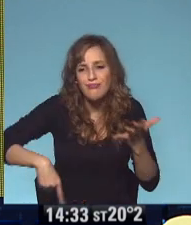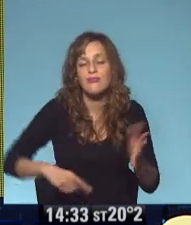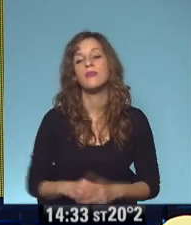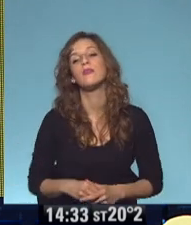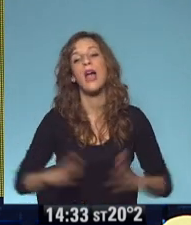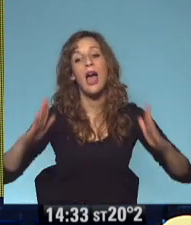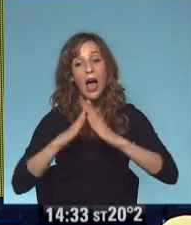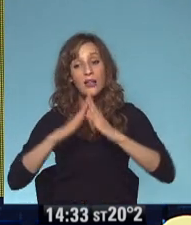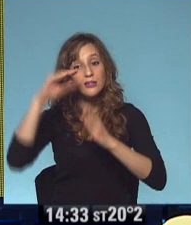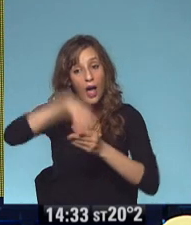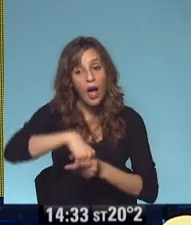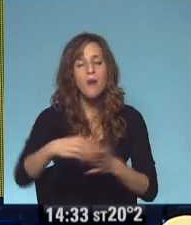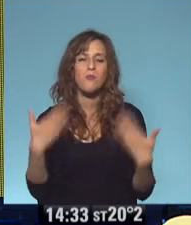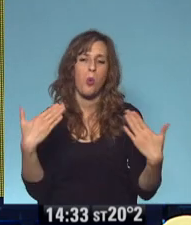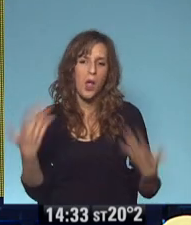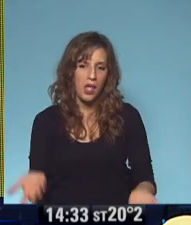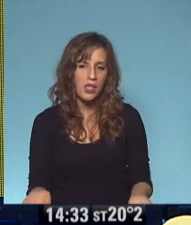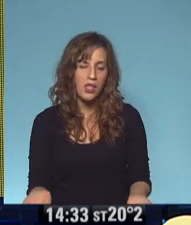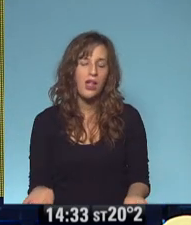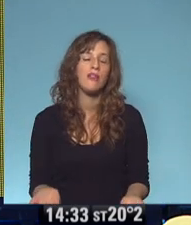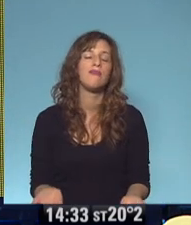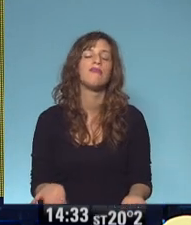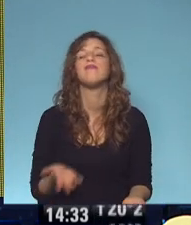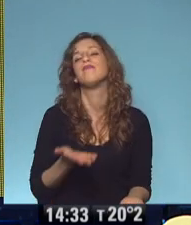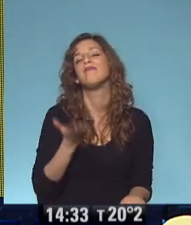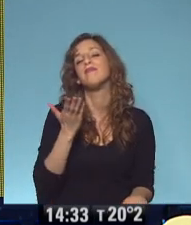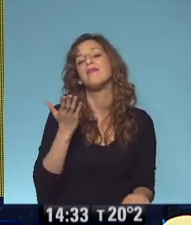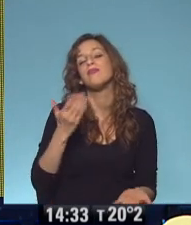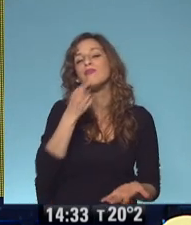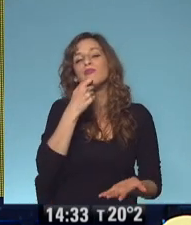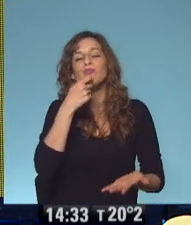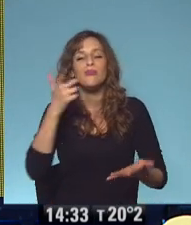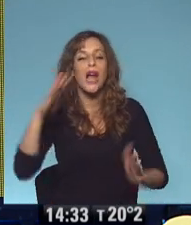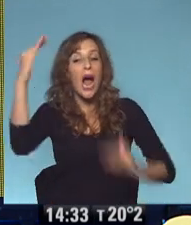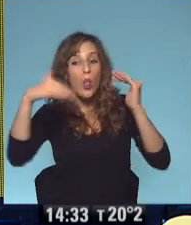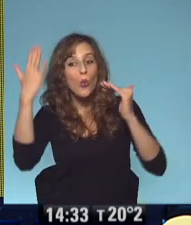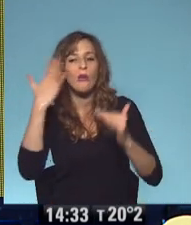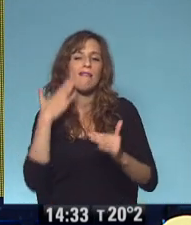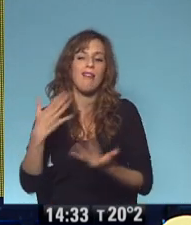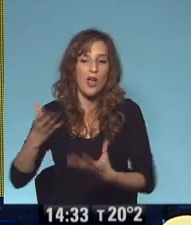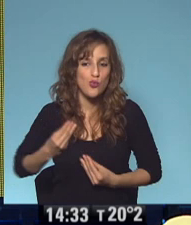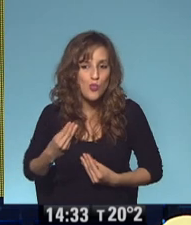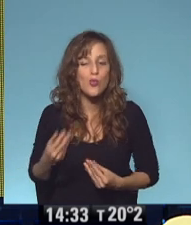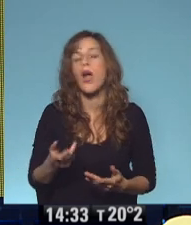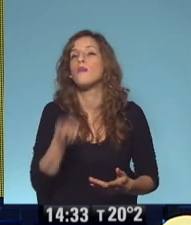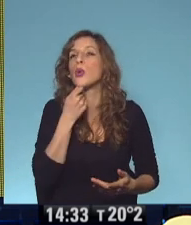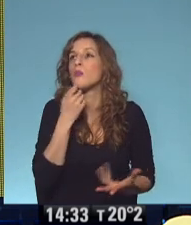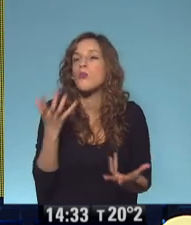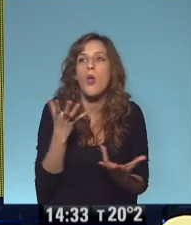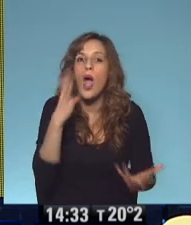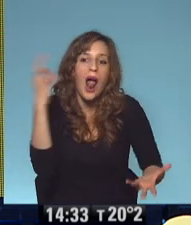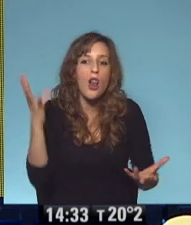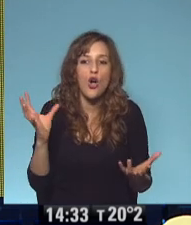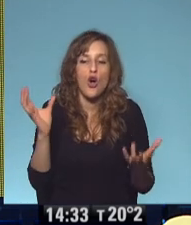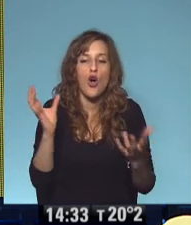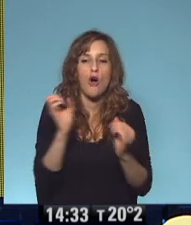pueden hacer pueden pedir un poquito de ayuda para hacer un plano de sus casas y esconder, por ejemplo, la colección. Que